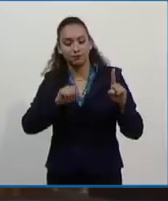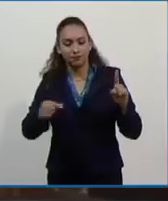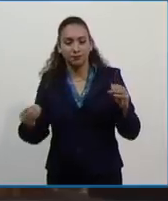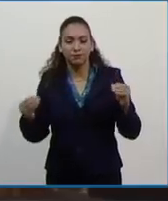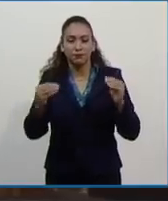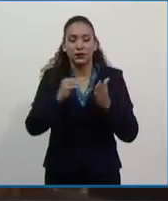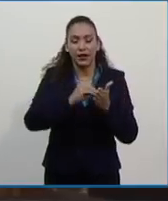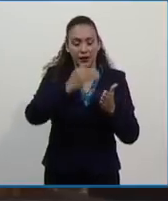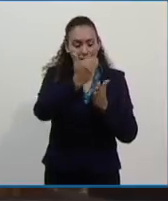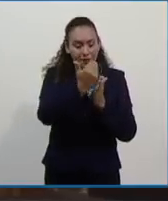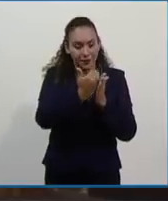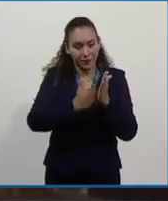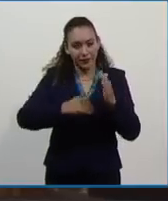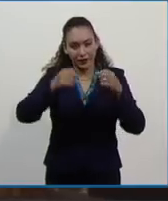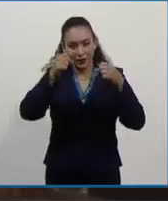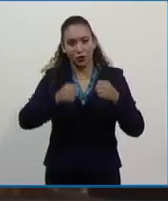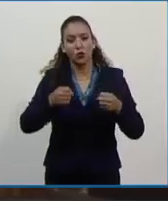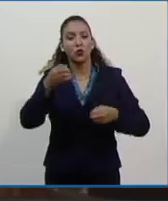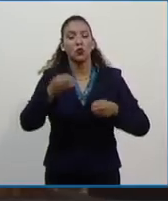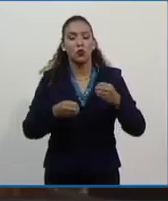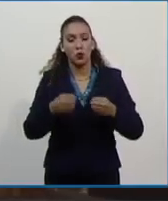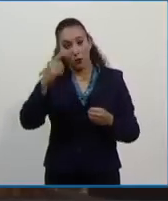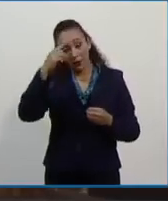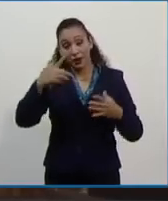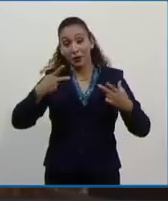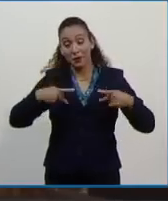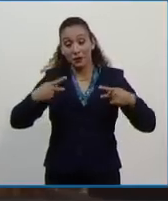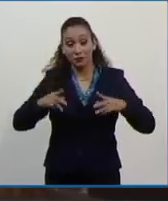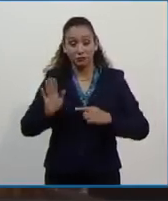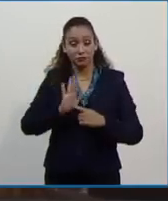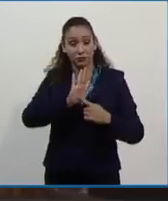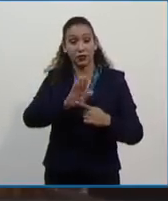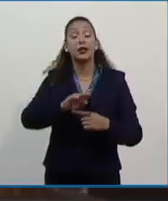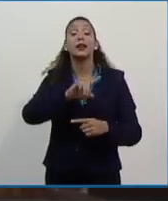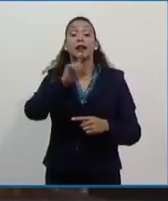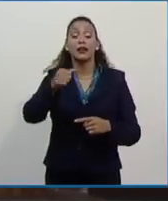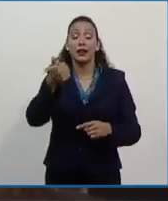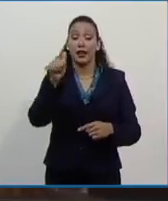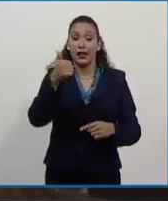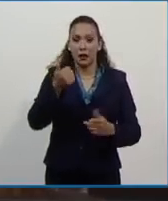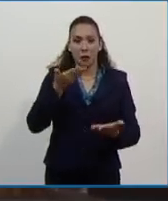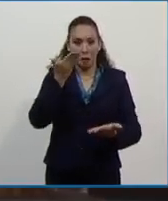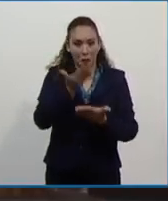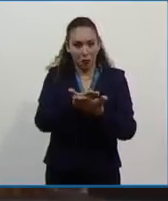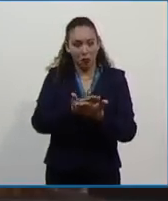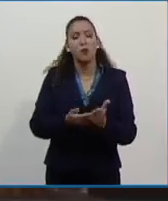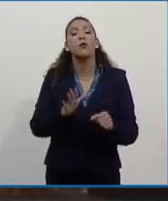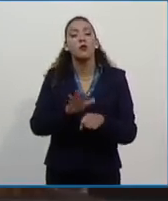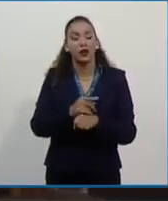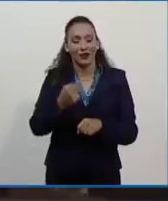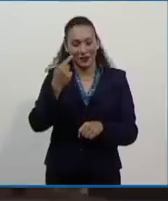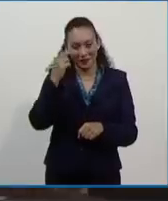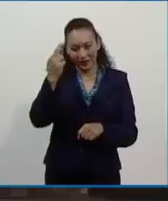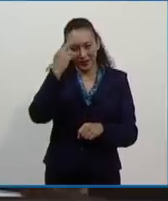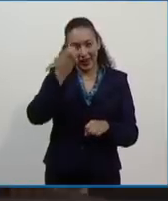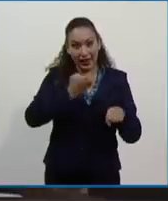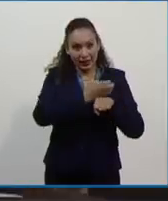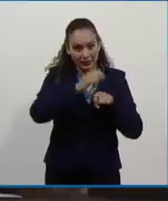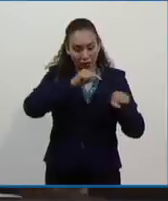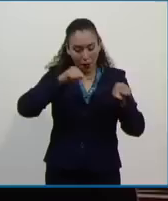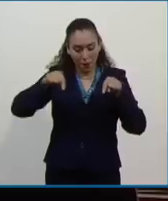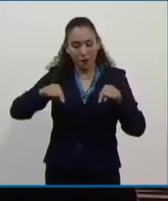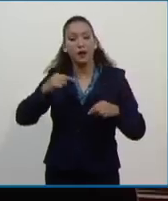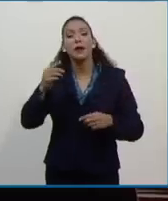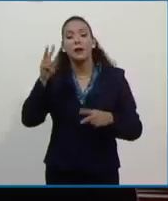de escucha a ciudadanas y ciudadanos para formular en agosto una propuesta con base en dichos foros para una reforma